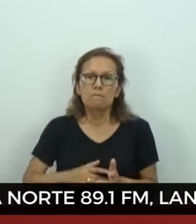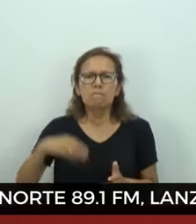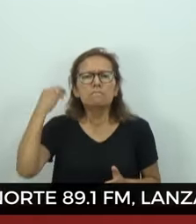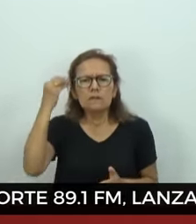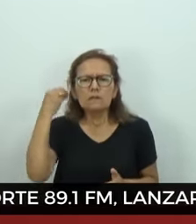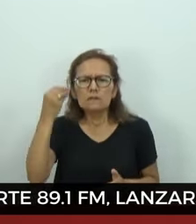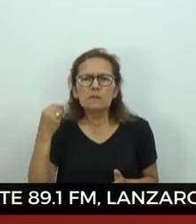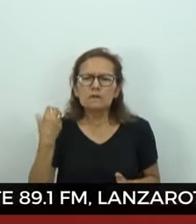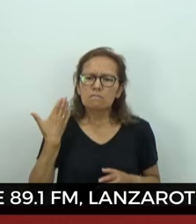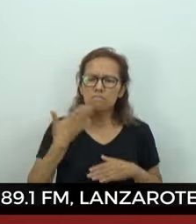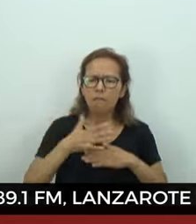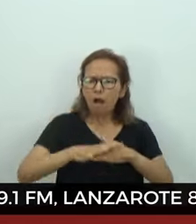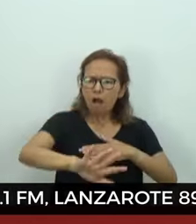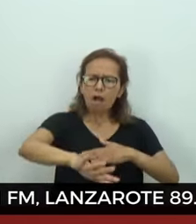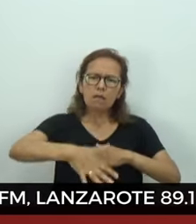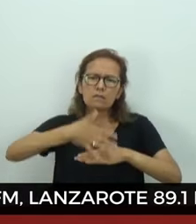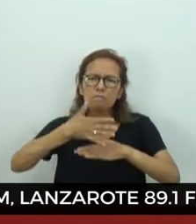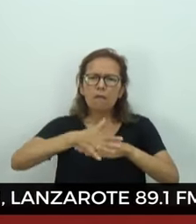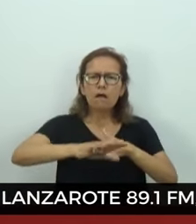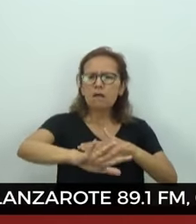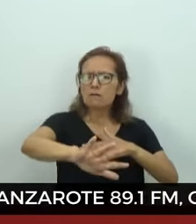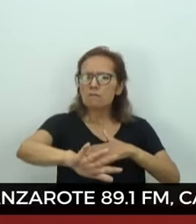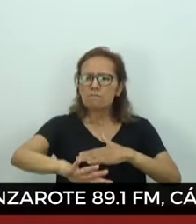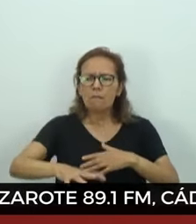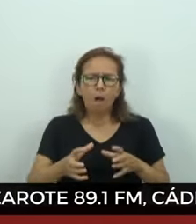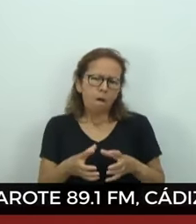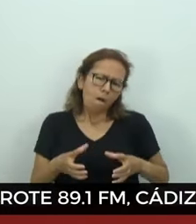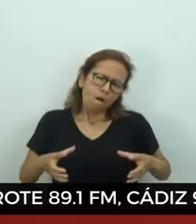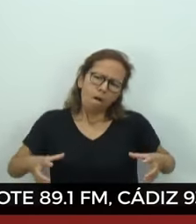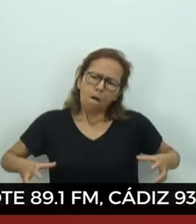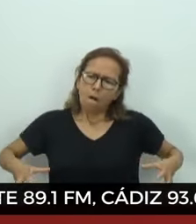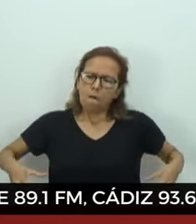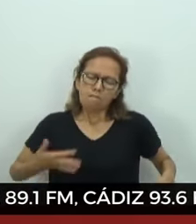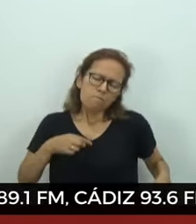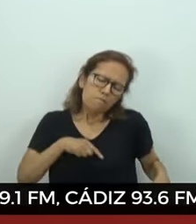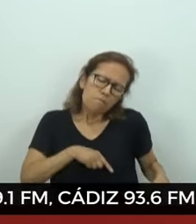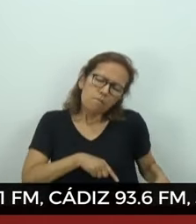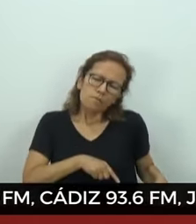tierra. Tan grande, tan profundo, tan amplio como todos los océanos.